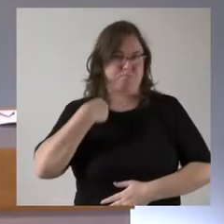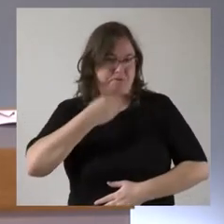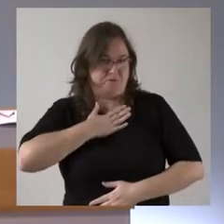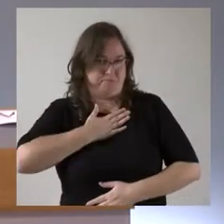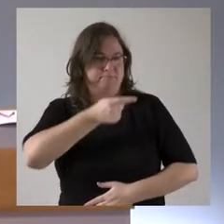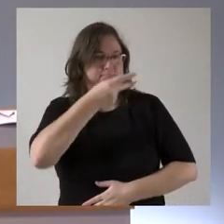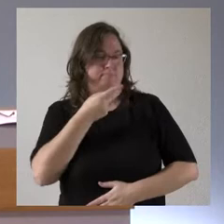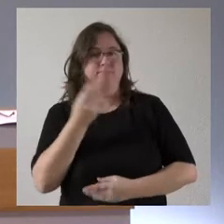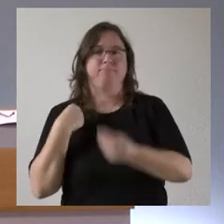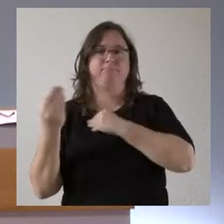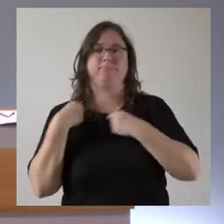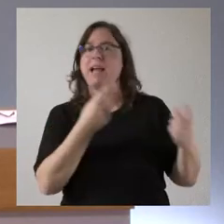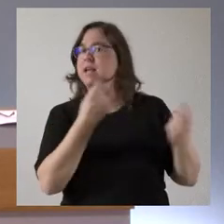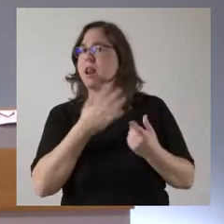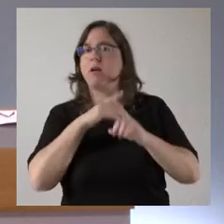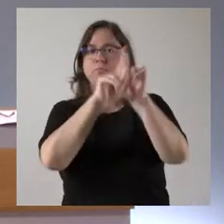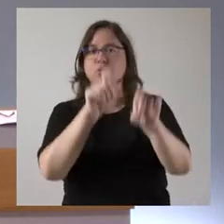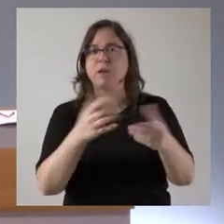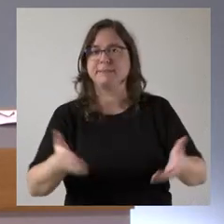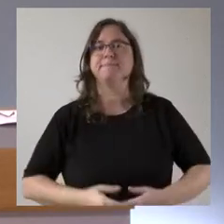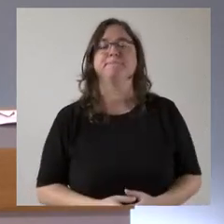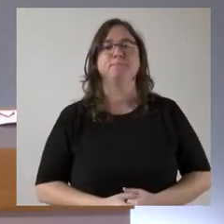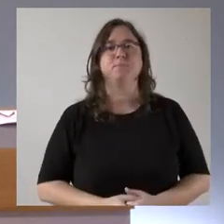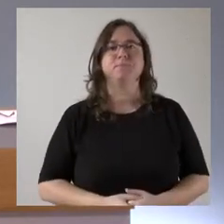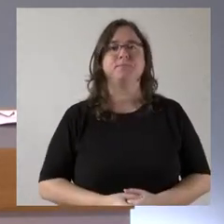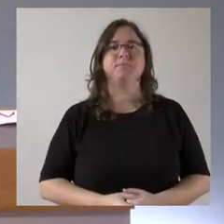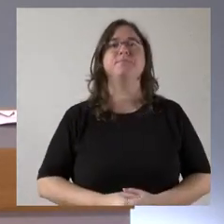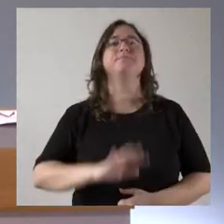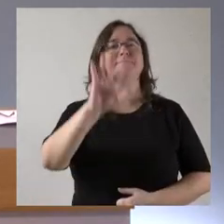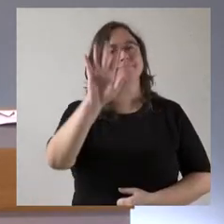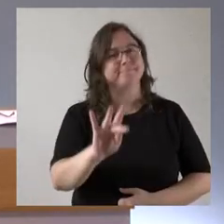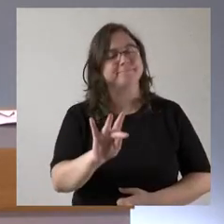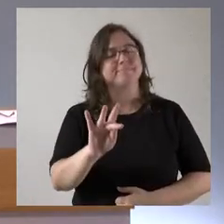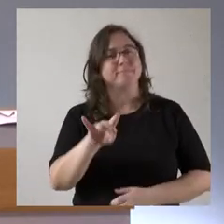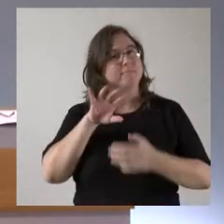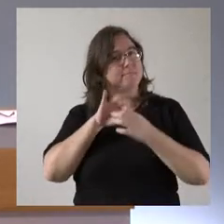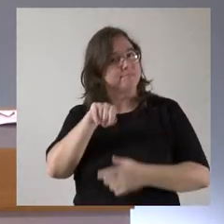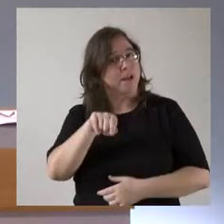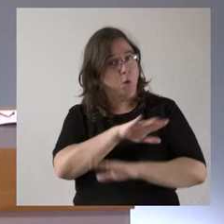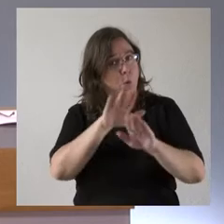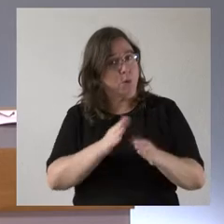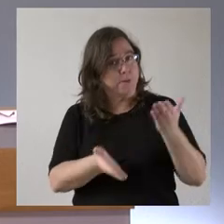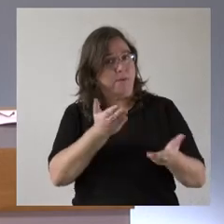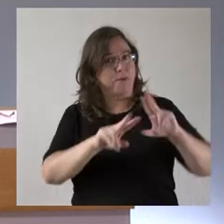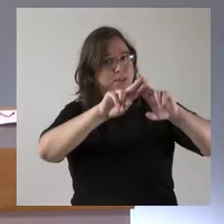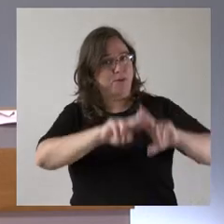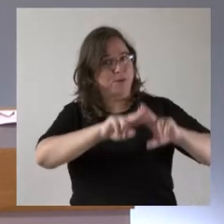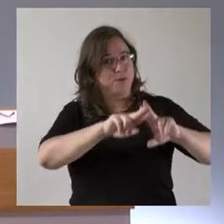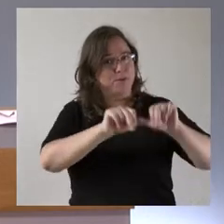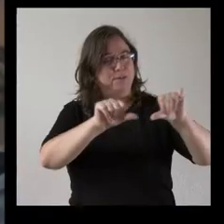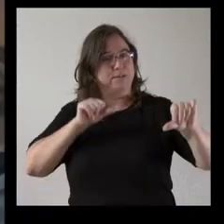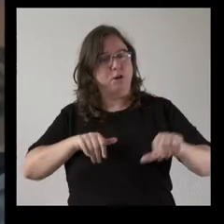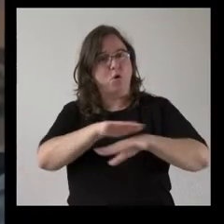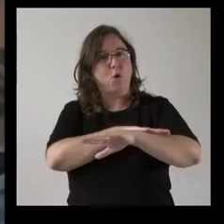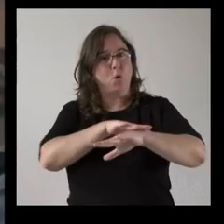las preguntas que deseen oportuno formular si sobre esta última evaluación que ha hecho sobre el gobierno